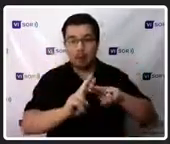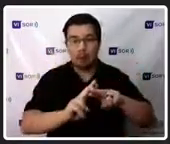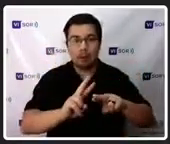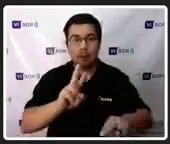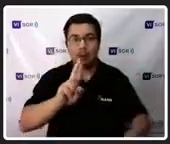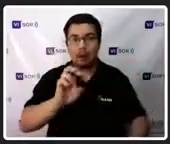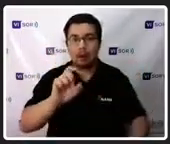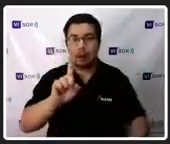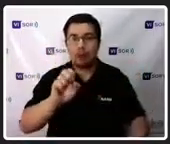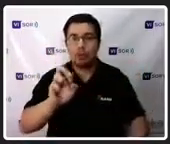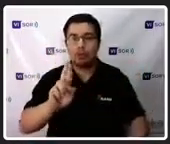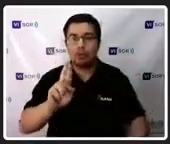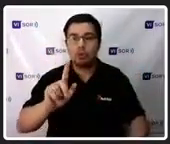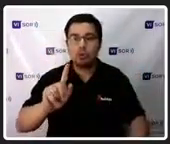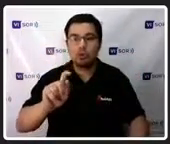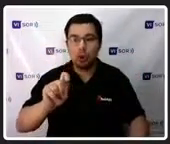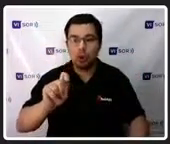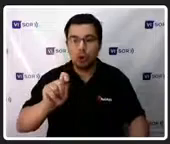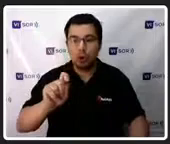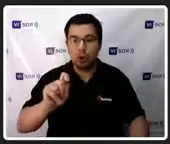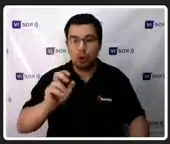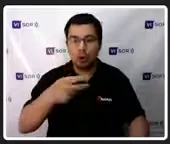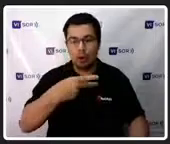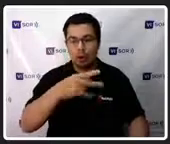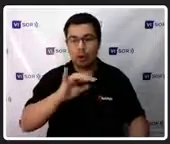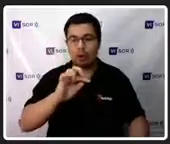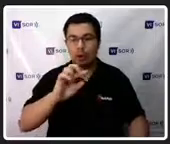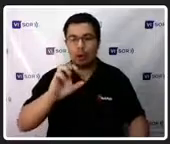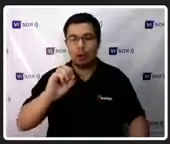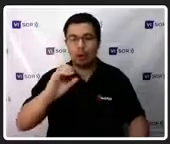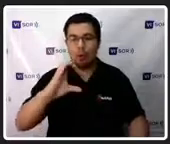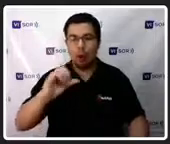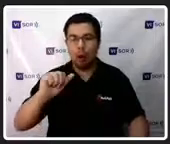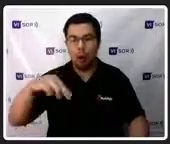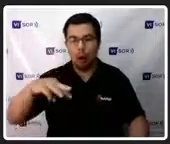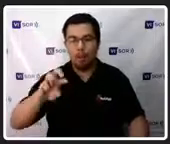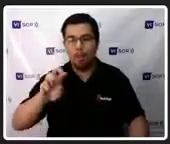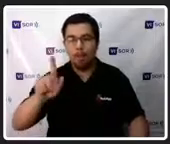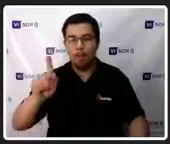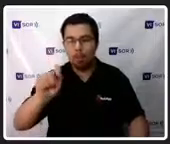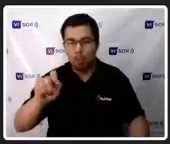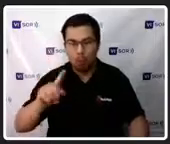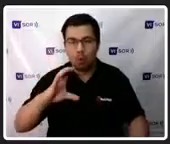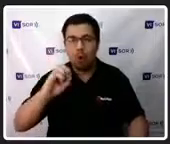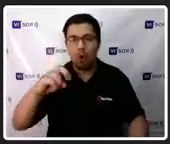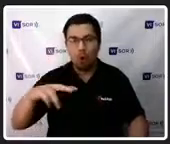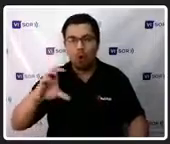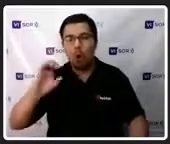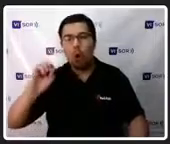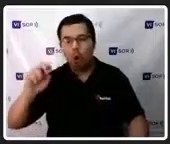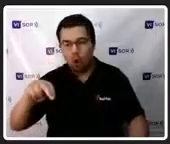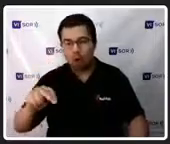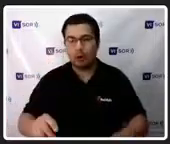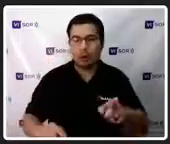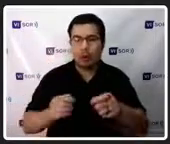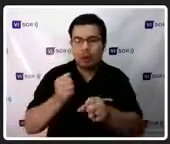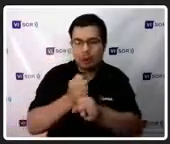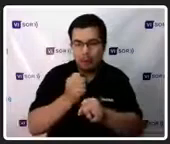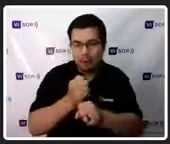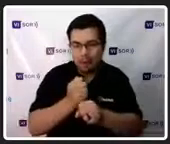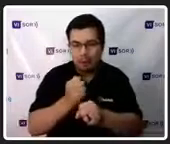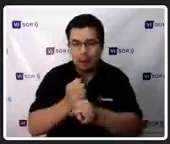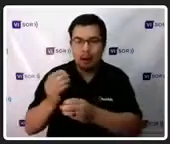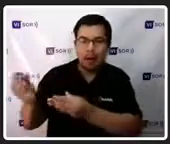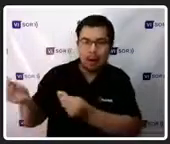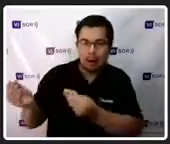Resort. Y la gracia es que ahí conocí, obviamente, de tomo y lomo, tocó trabajar en recepción, ahí con clientes reales, haciendo los pagos, al principio